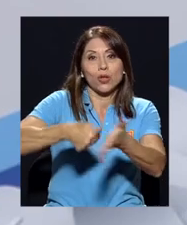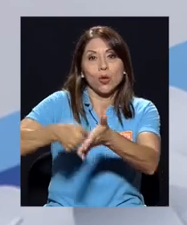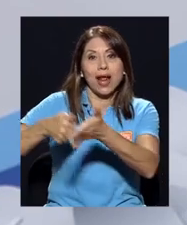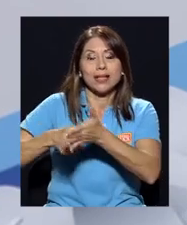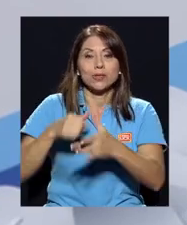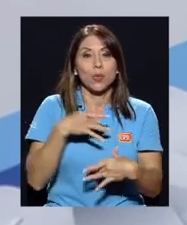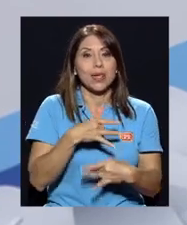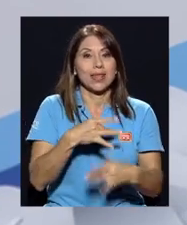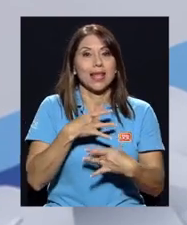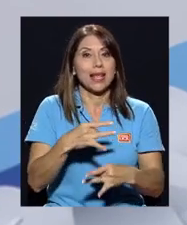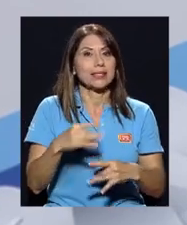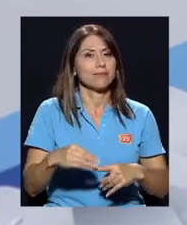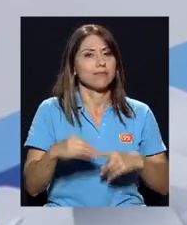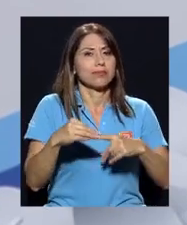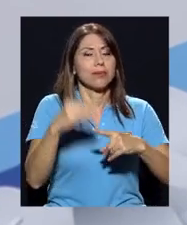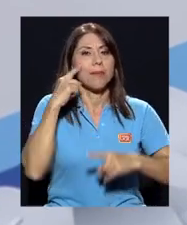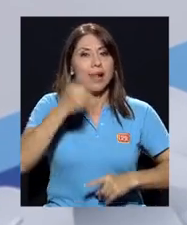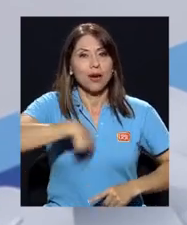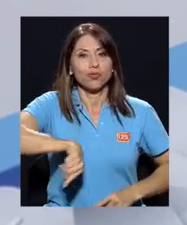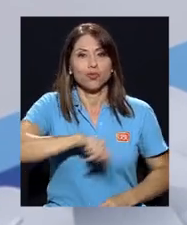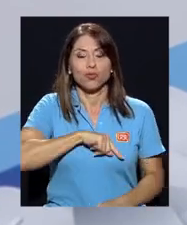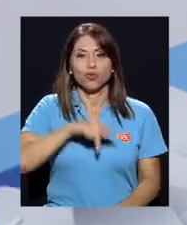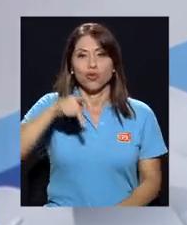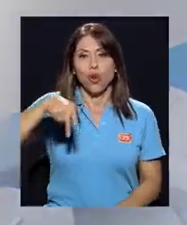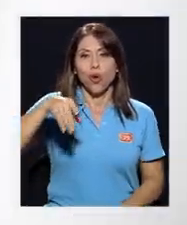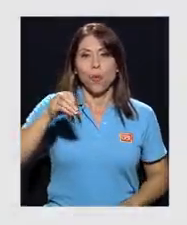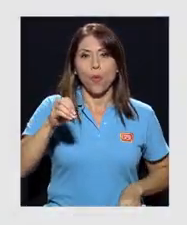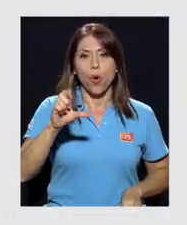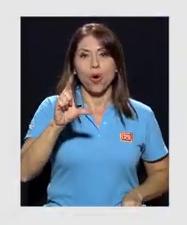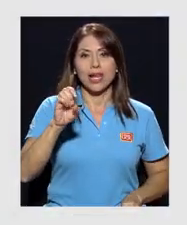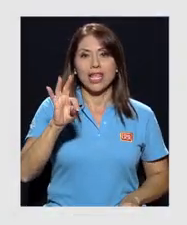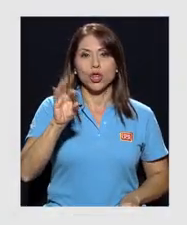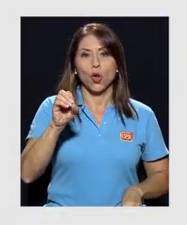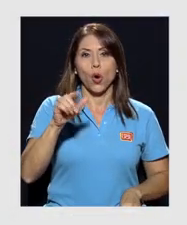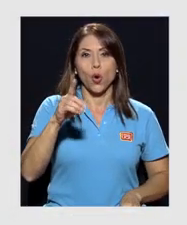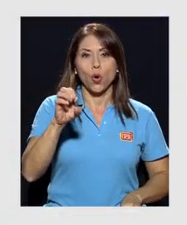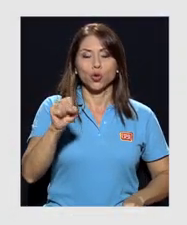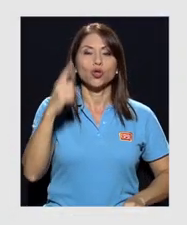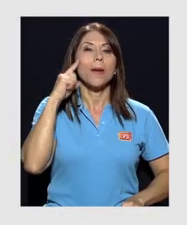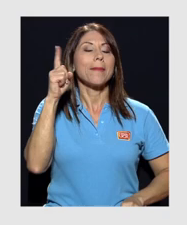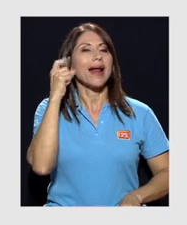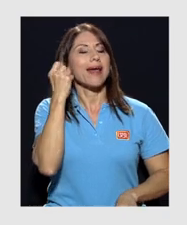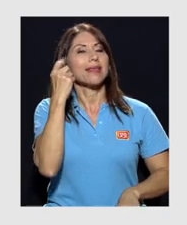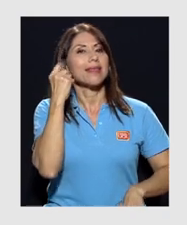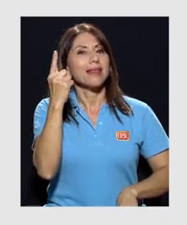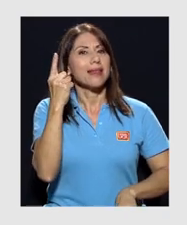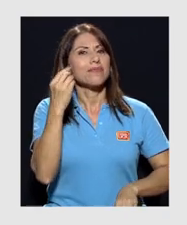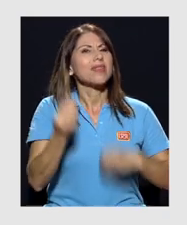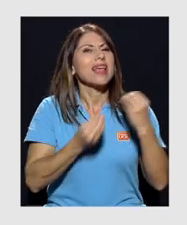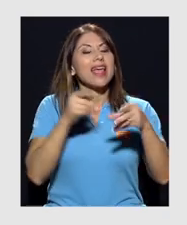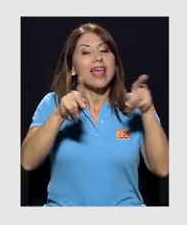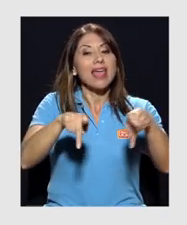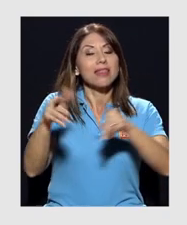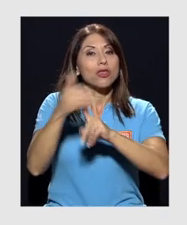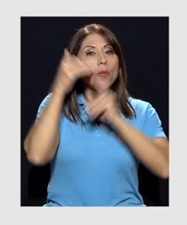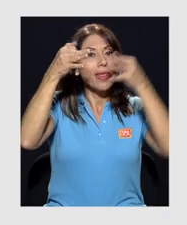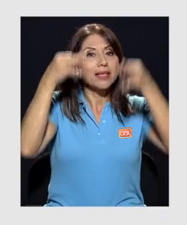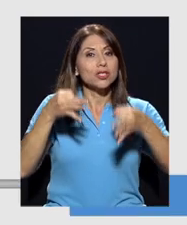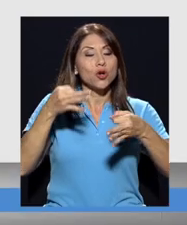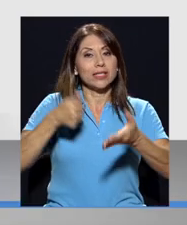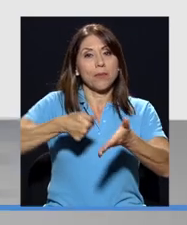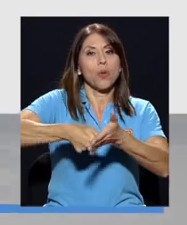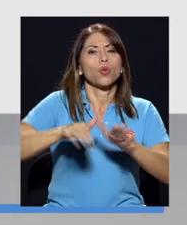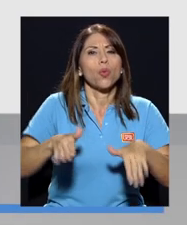primordial para nosotros como politólogos de entender cómo la gente toma las decisiones con respecto a su voto